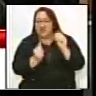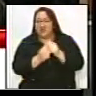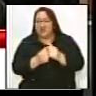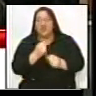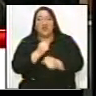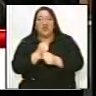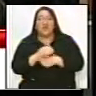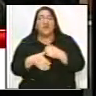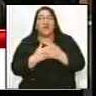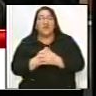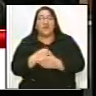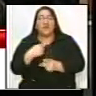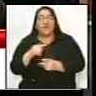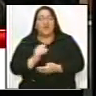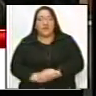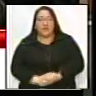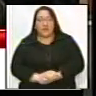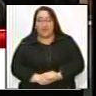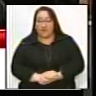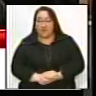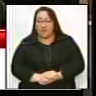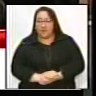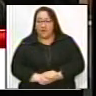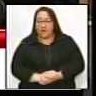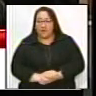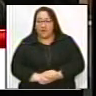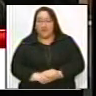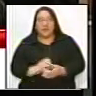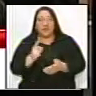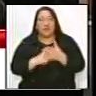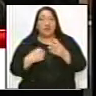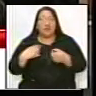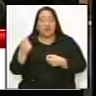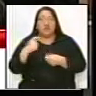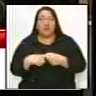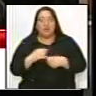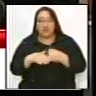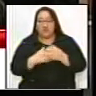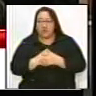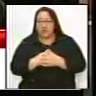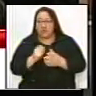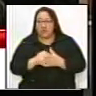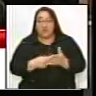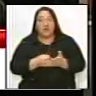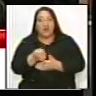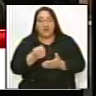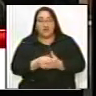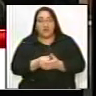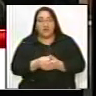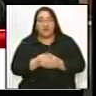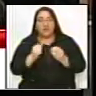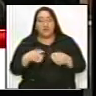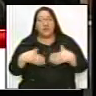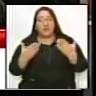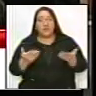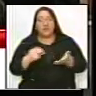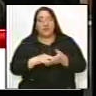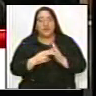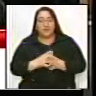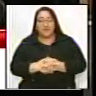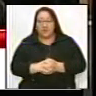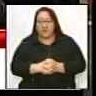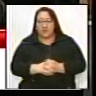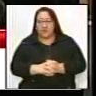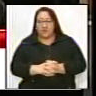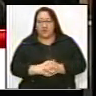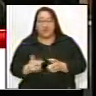qué? El último hoja dice que Ricardo Bon va a participar en la compra. ¿Cómo es posible, señores, que Ricardo